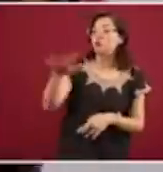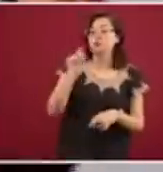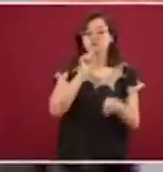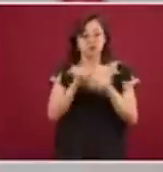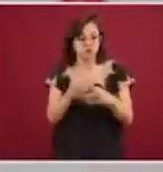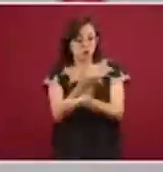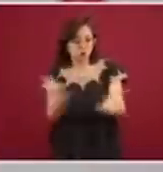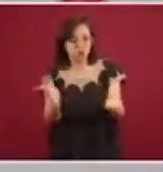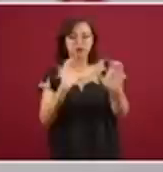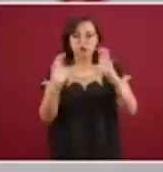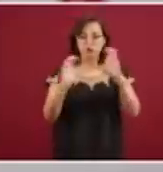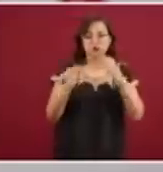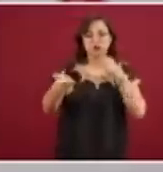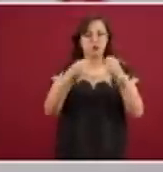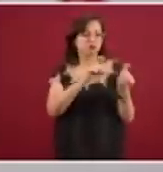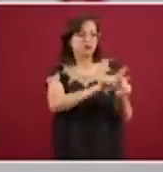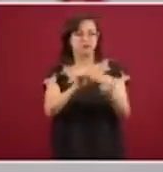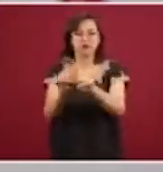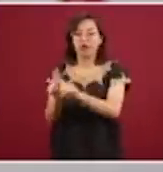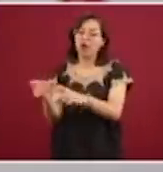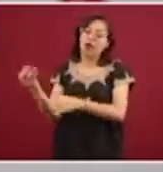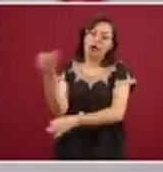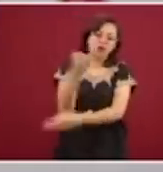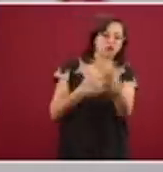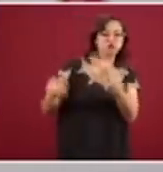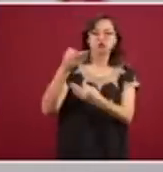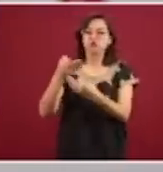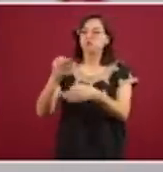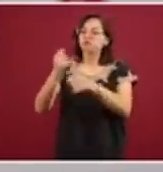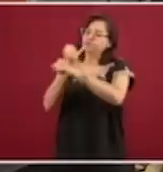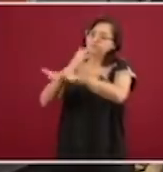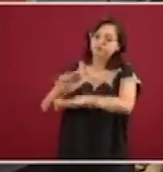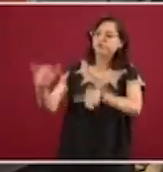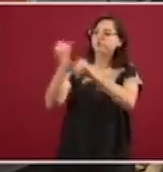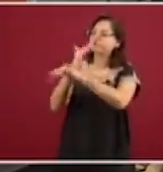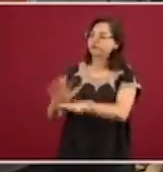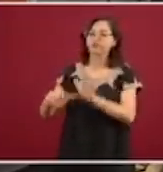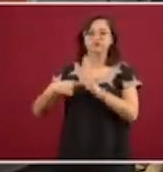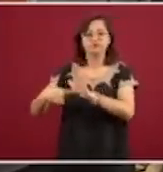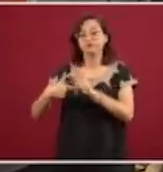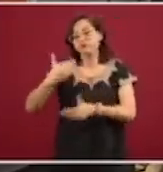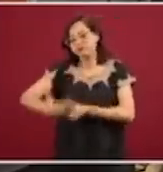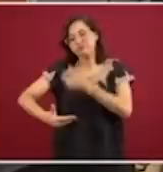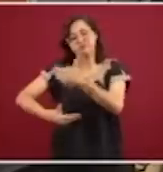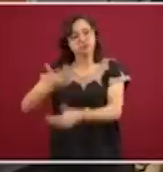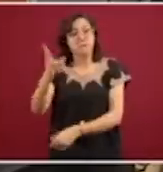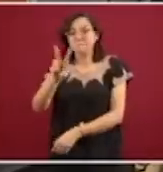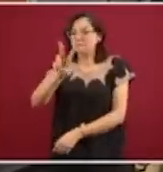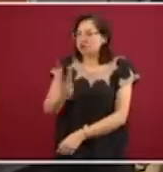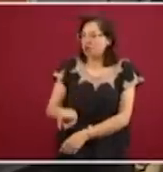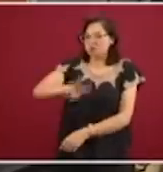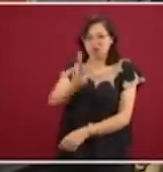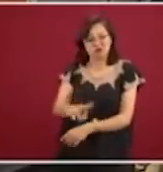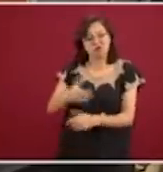comunicadoras, y a toda la población en decirles exactamente lo que está ocurriendo, lo que se espera que va a ocurrir. A veces